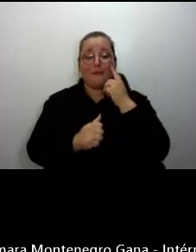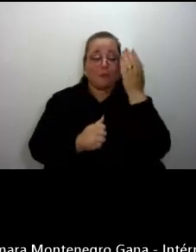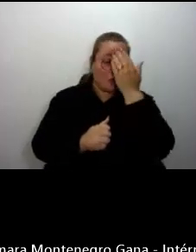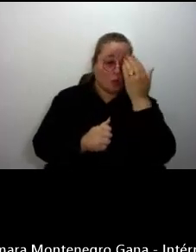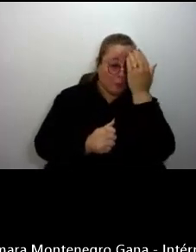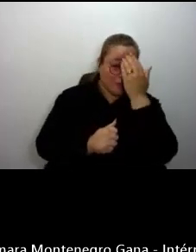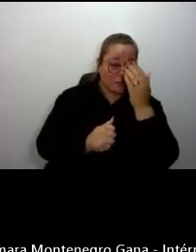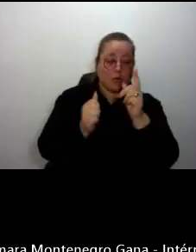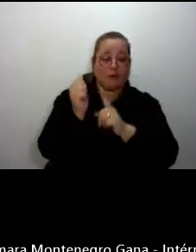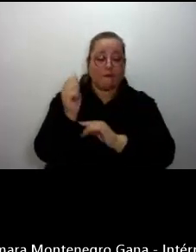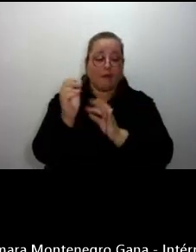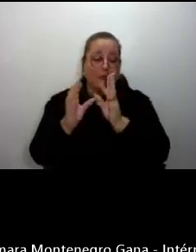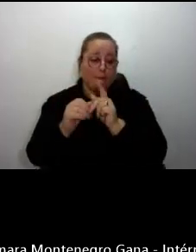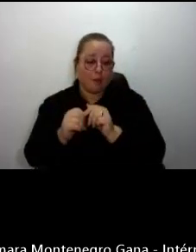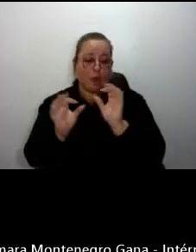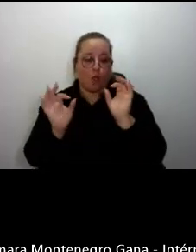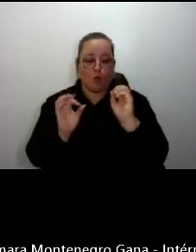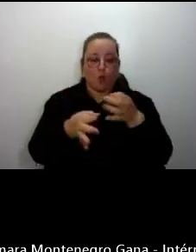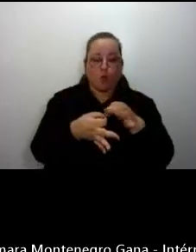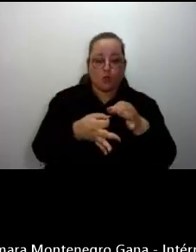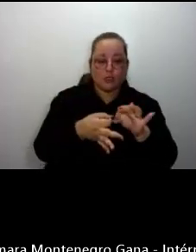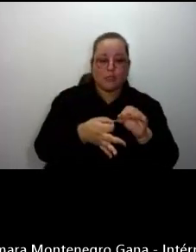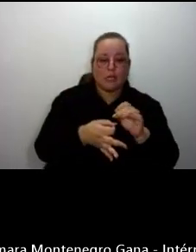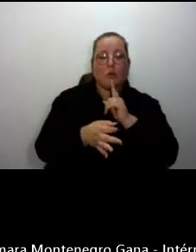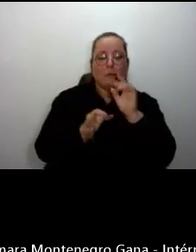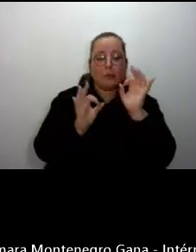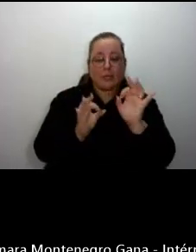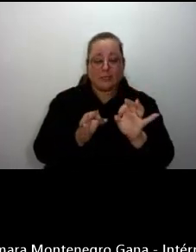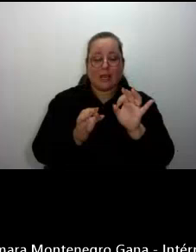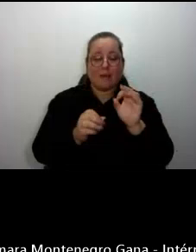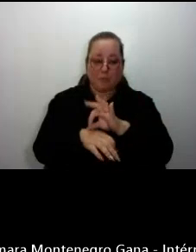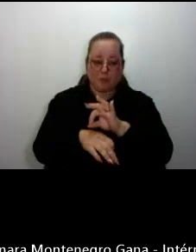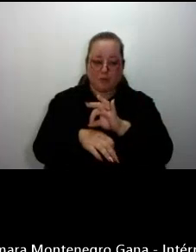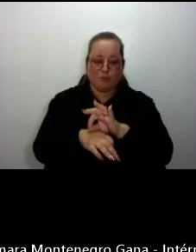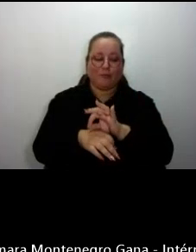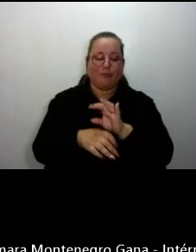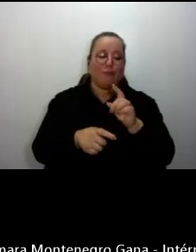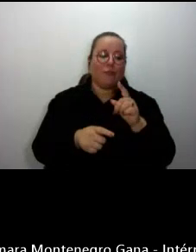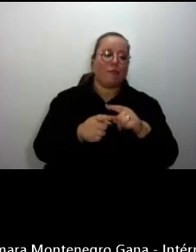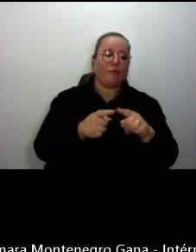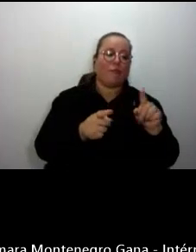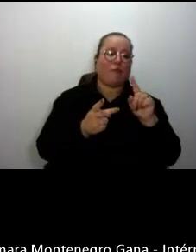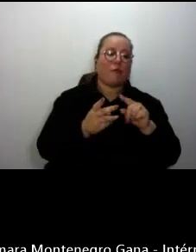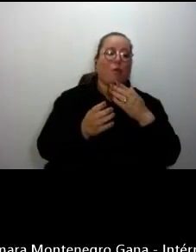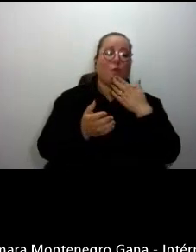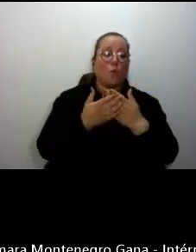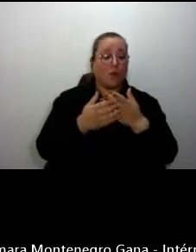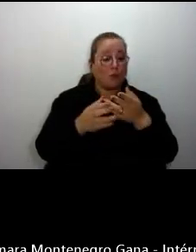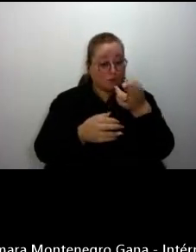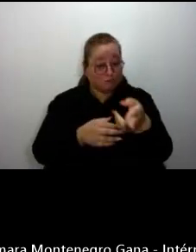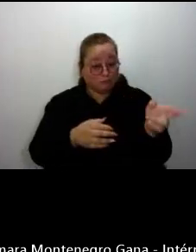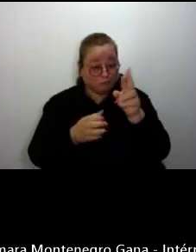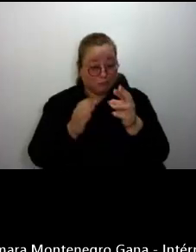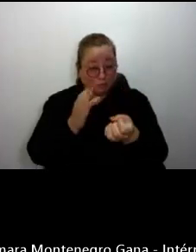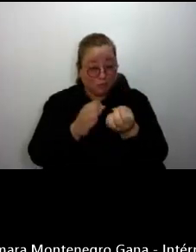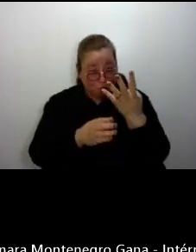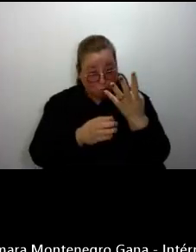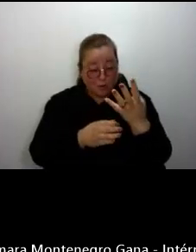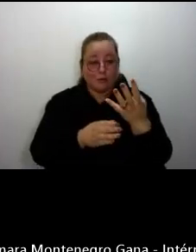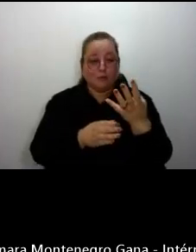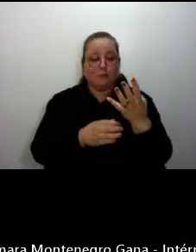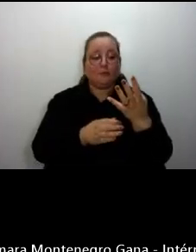de la familia o sugerencias de especialistas. Y cada vez que se actualice, ¿verdad?, el plan es